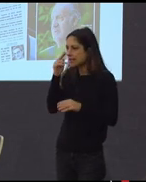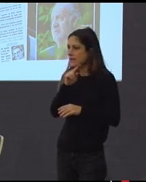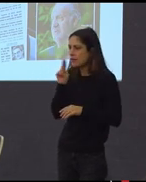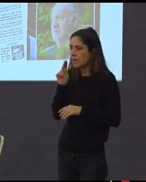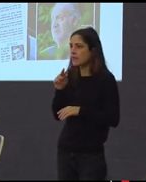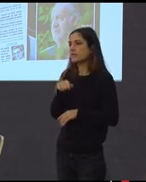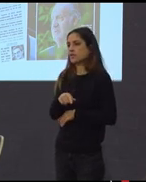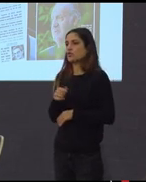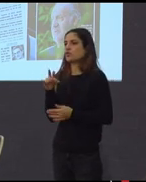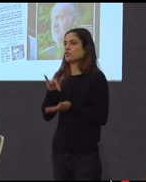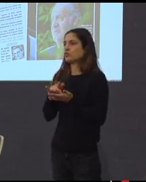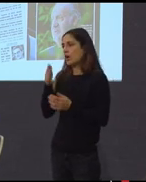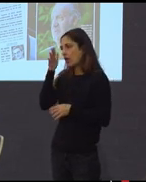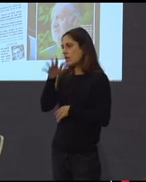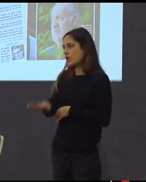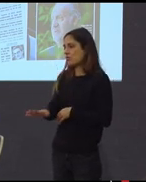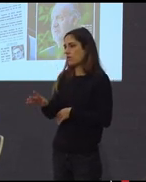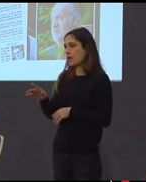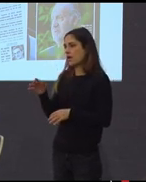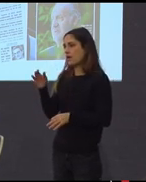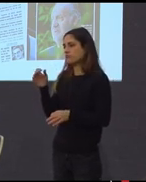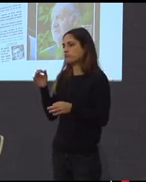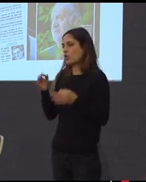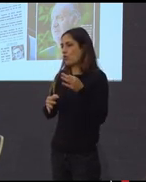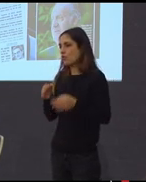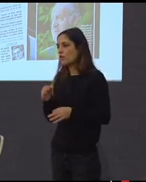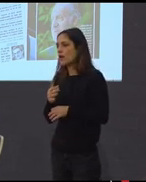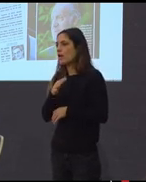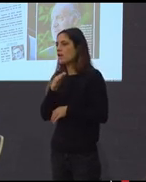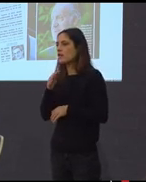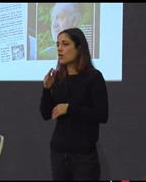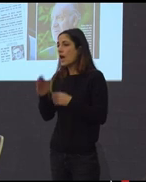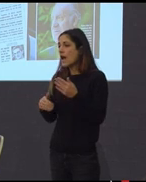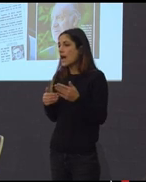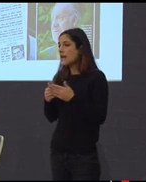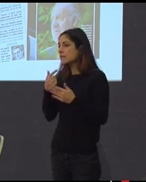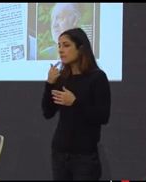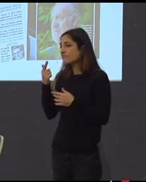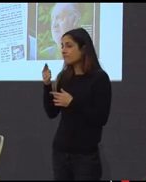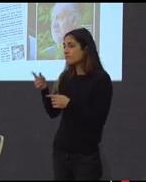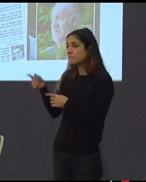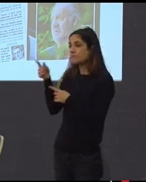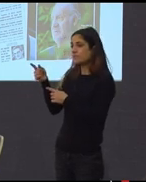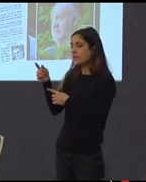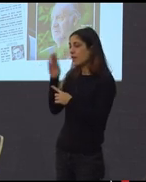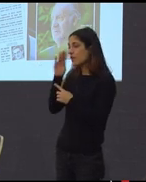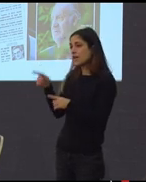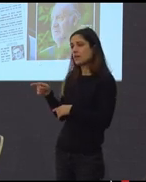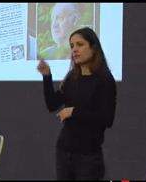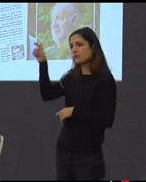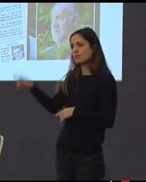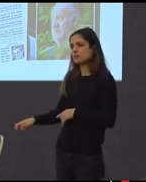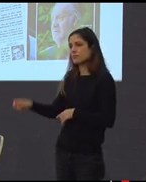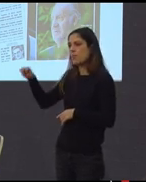puxeron a denuncia no xulgado e sinalou directamente a Manuel Prado, que era